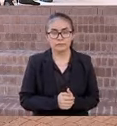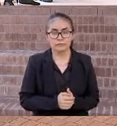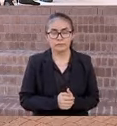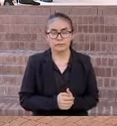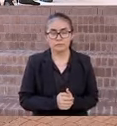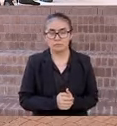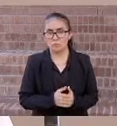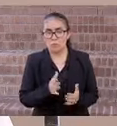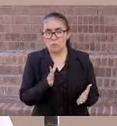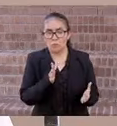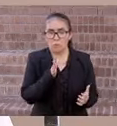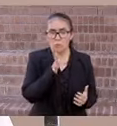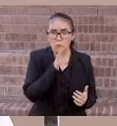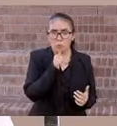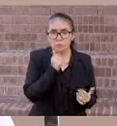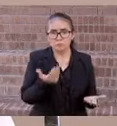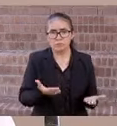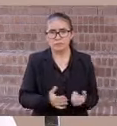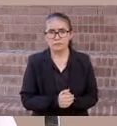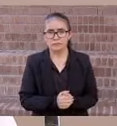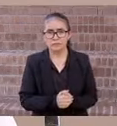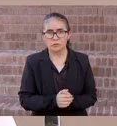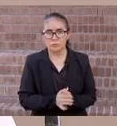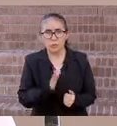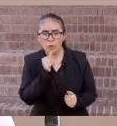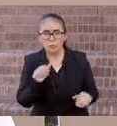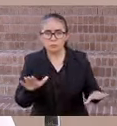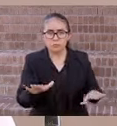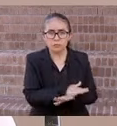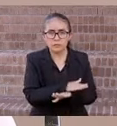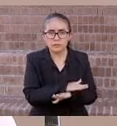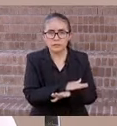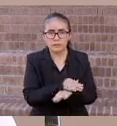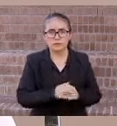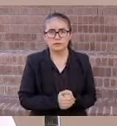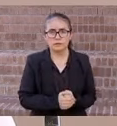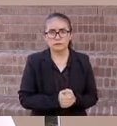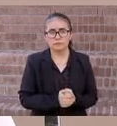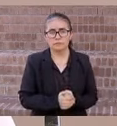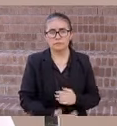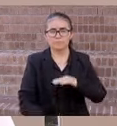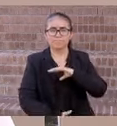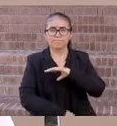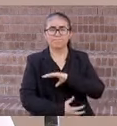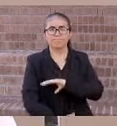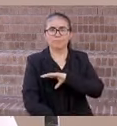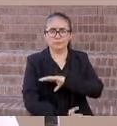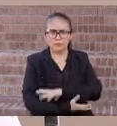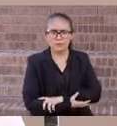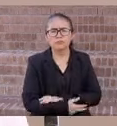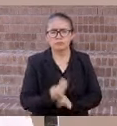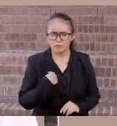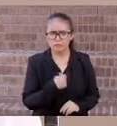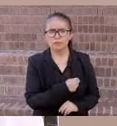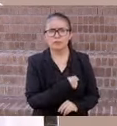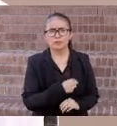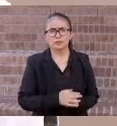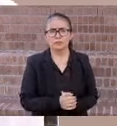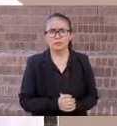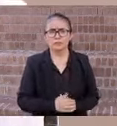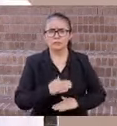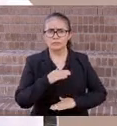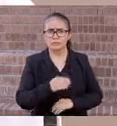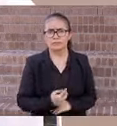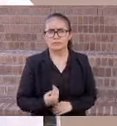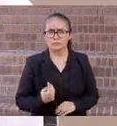pudieron llevar a cabo los cambios de manera pacífica nosotros tuvimos